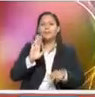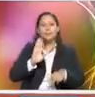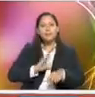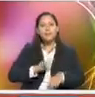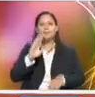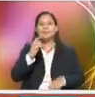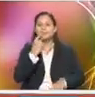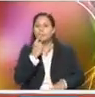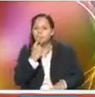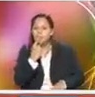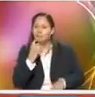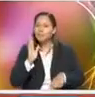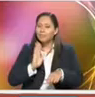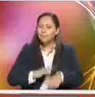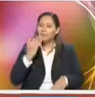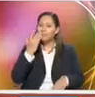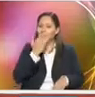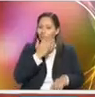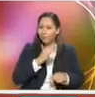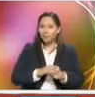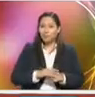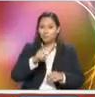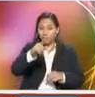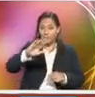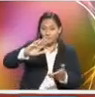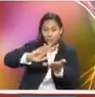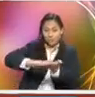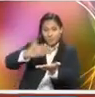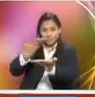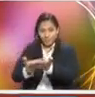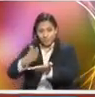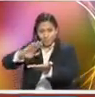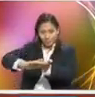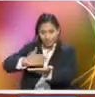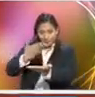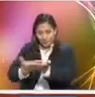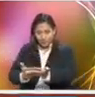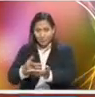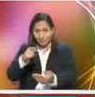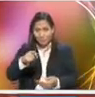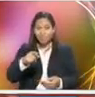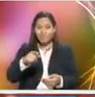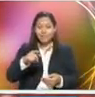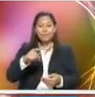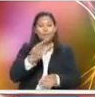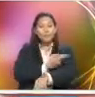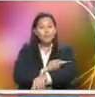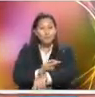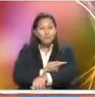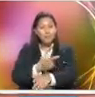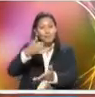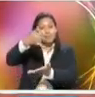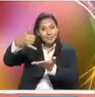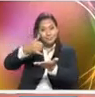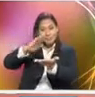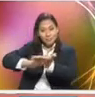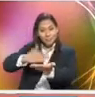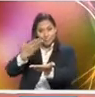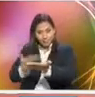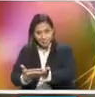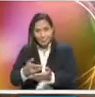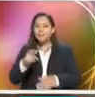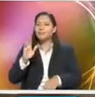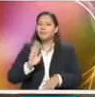más el sabor. Sí, queda cuando tú lo asas, los duraznos asados, o si los haces como al carbón,